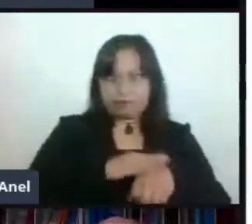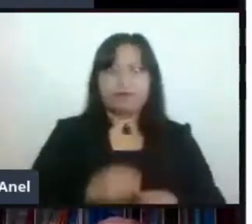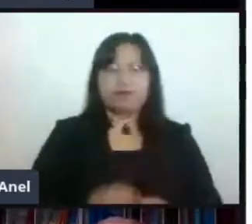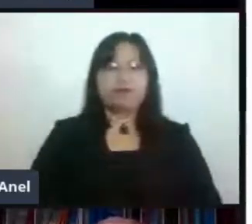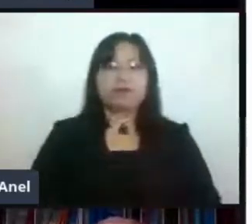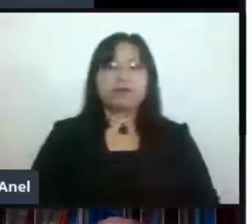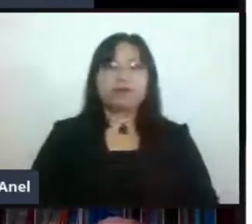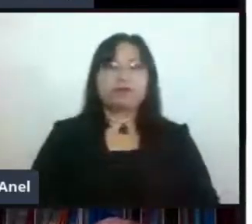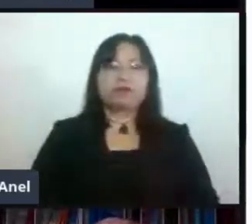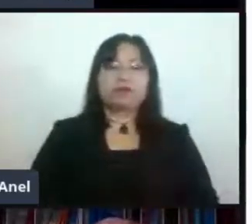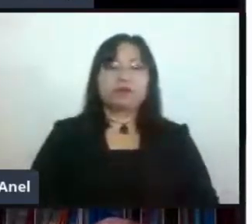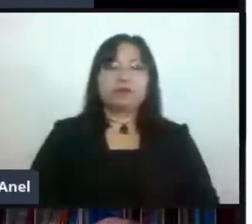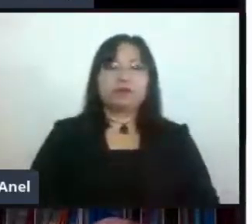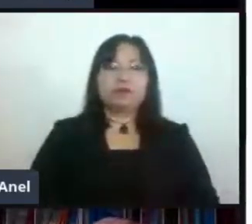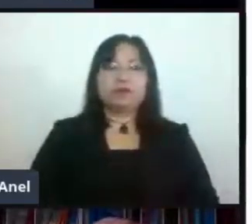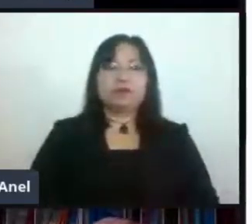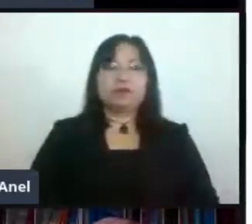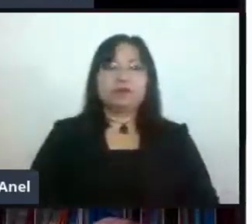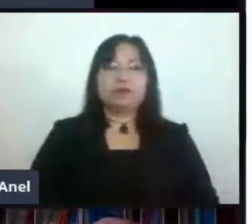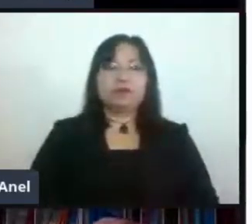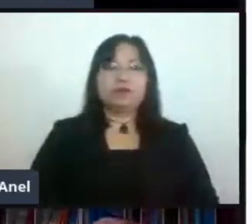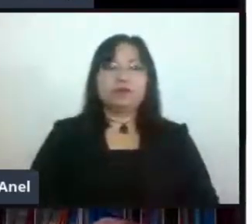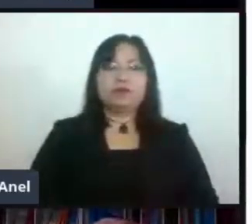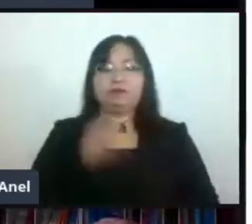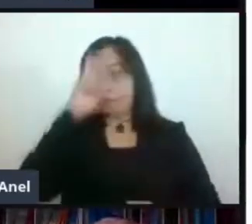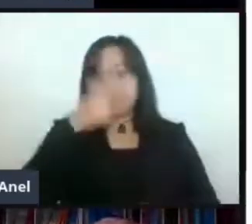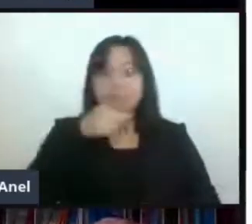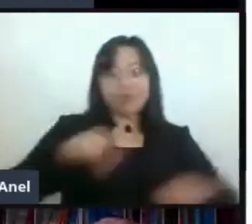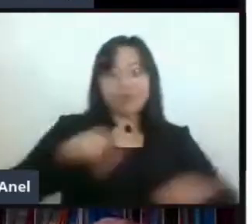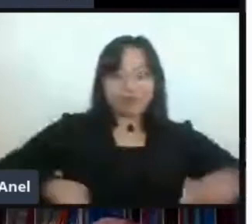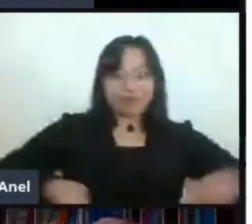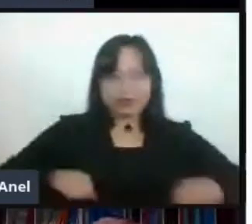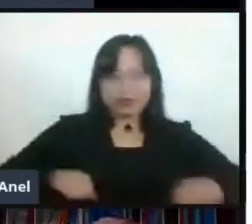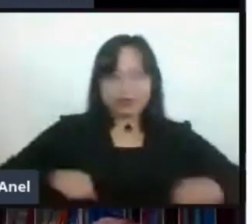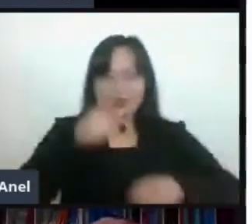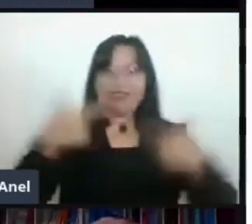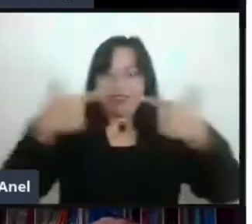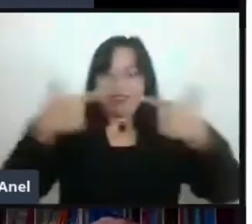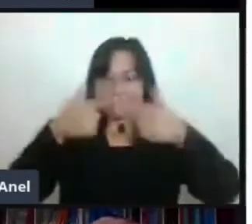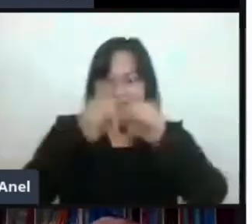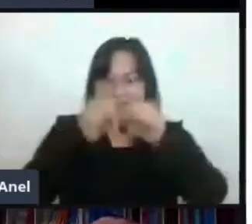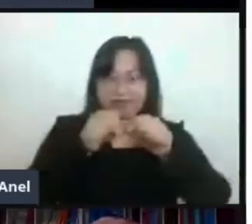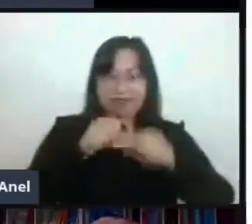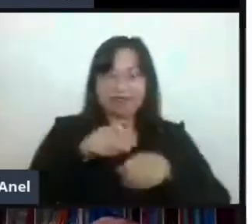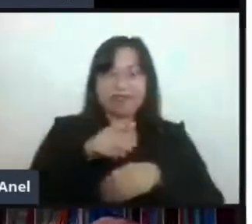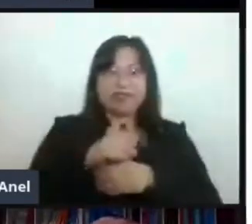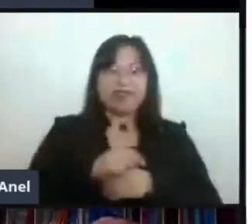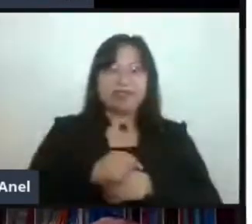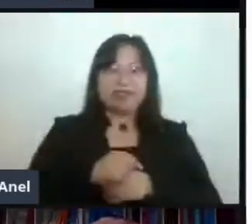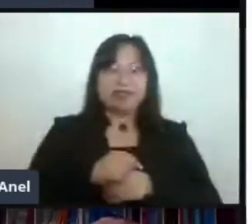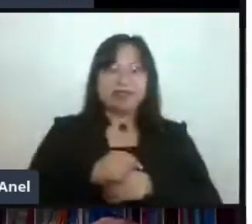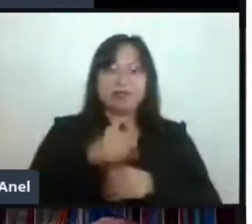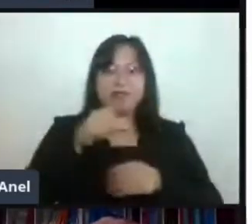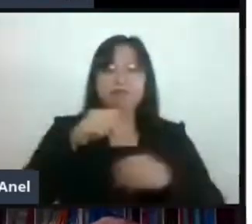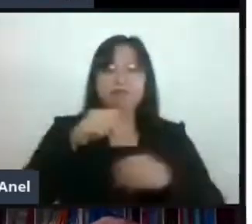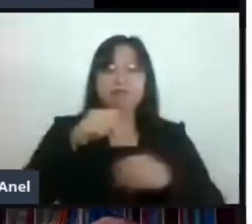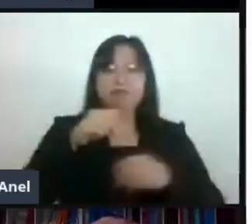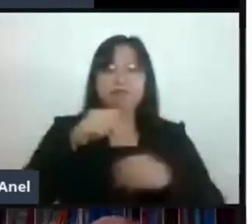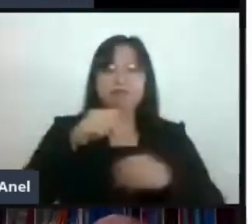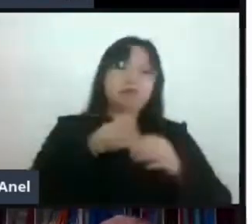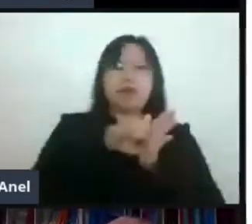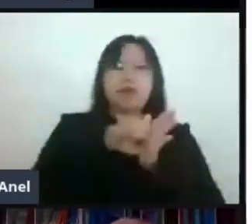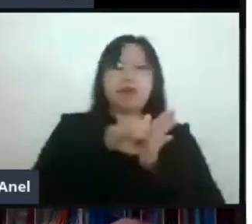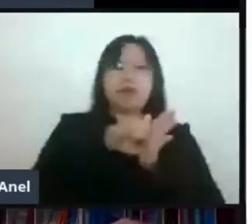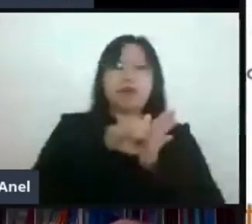mis actividades y me voy a ir a esta que se llama Problemas de Conteo. La voy a